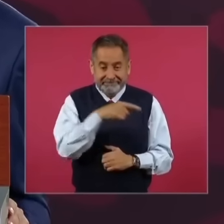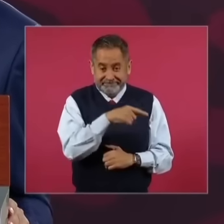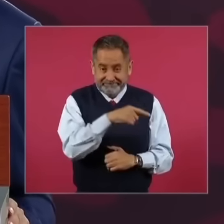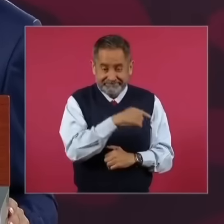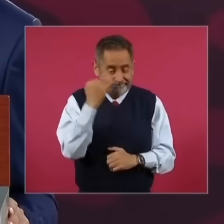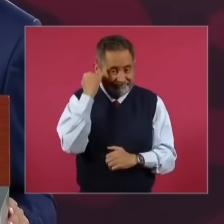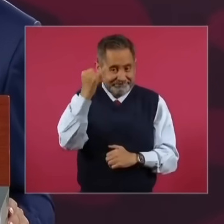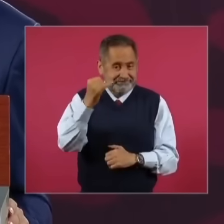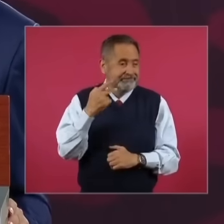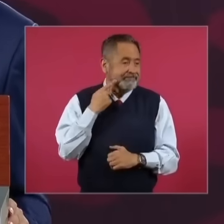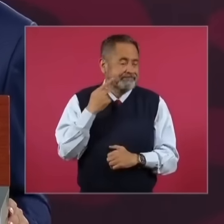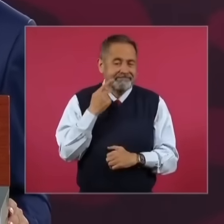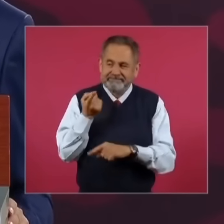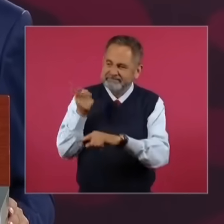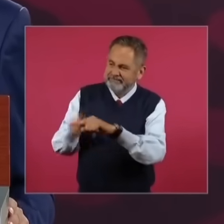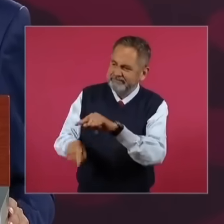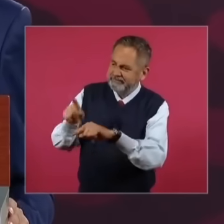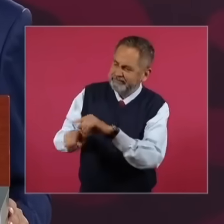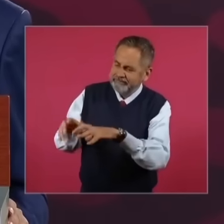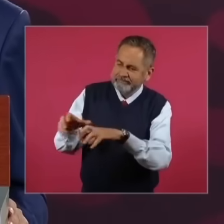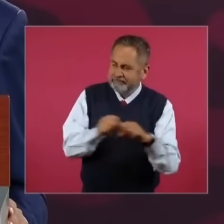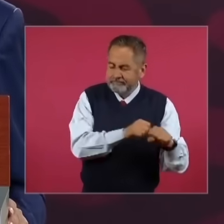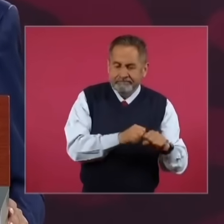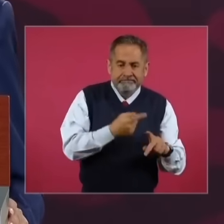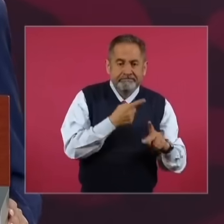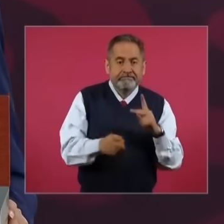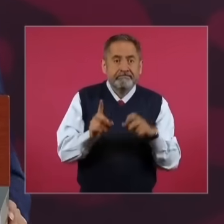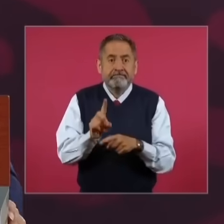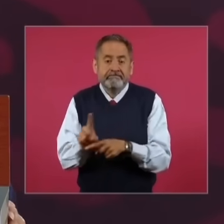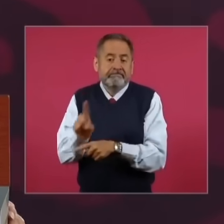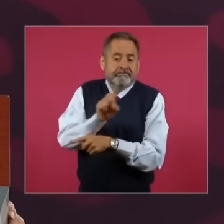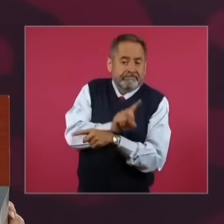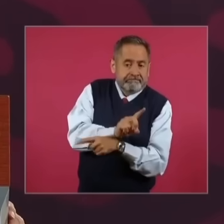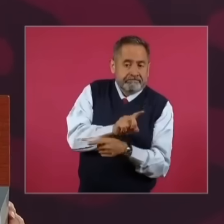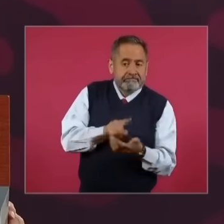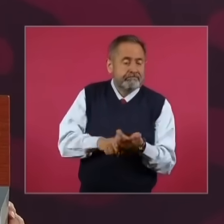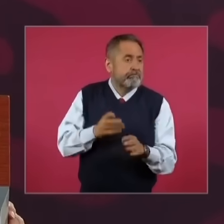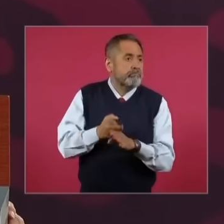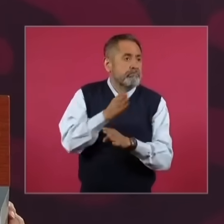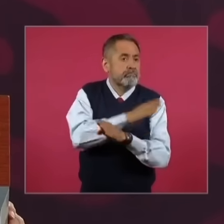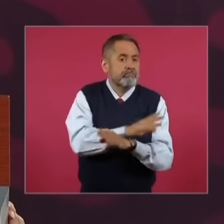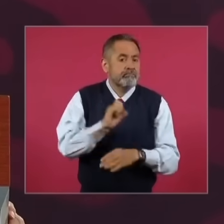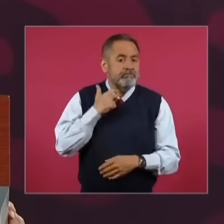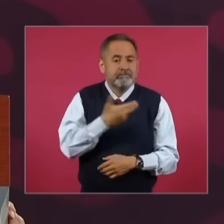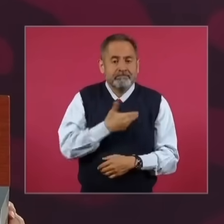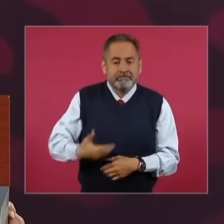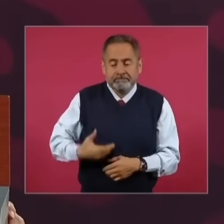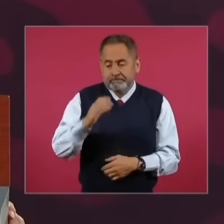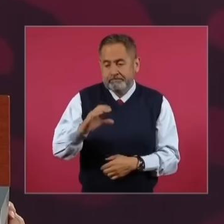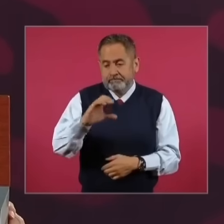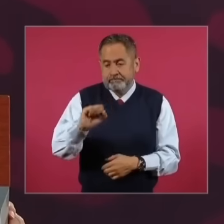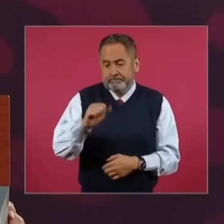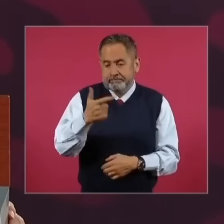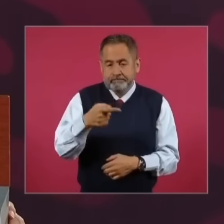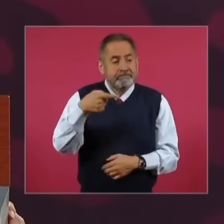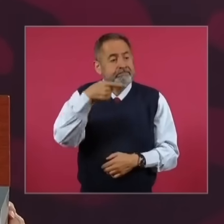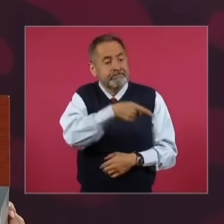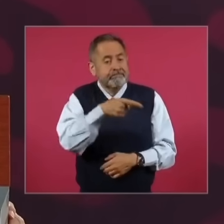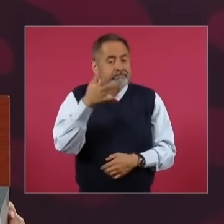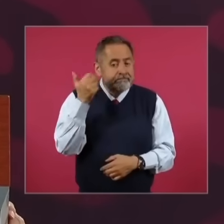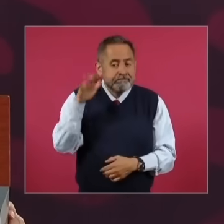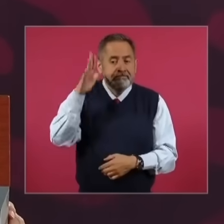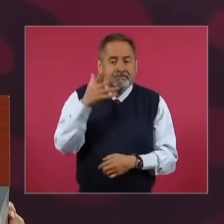programas sociales en general. Hay una parte que tiene que ver con los programas